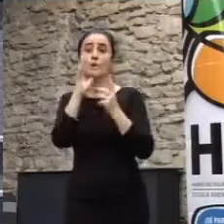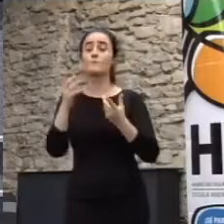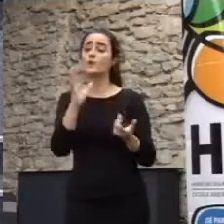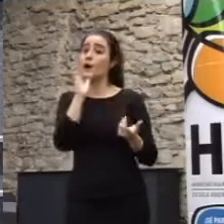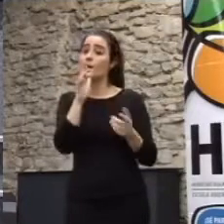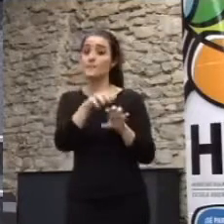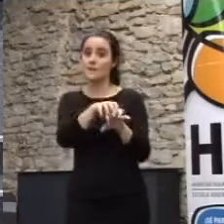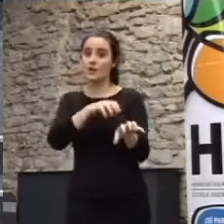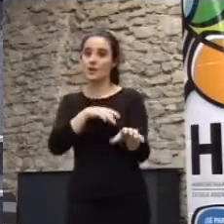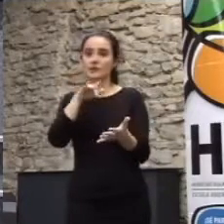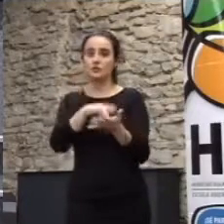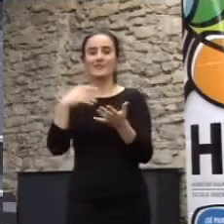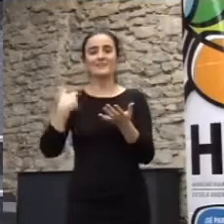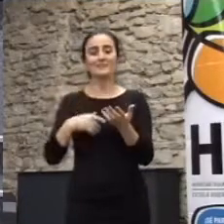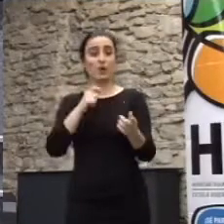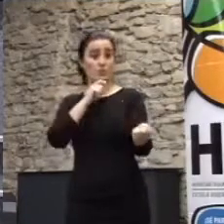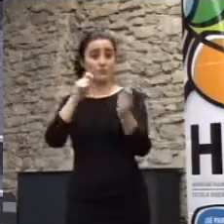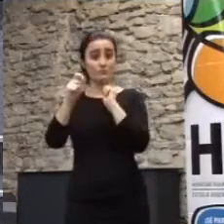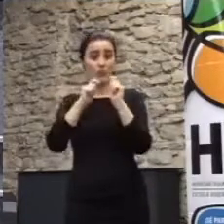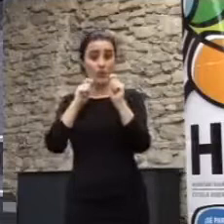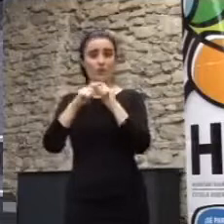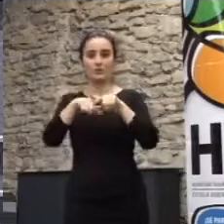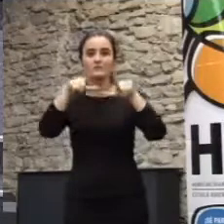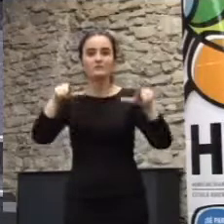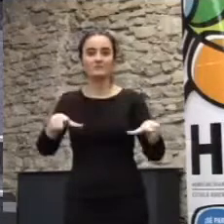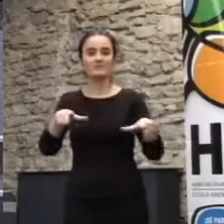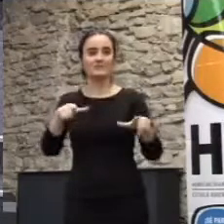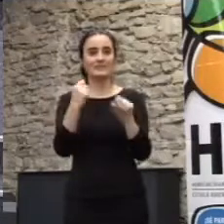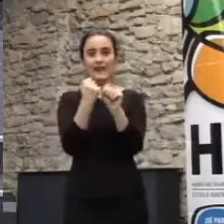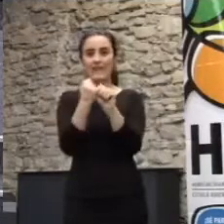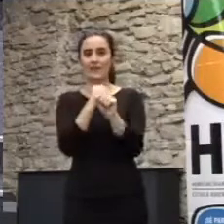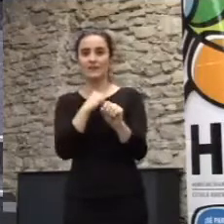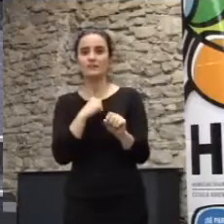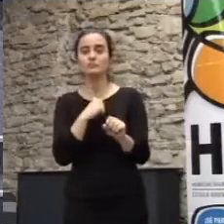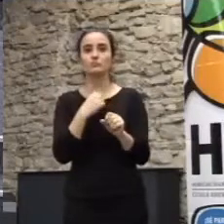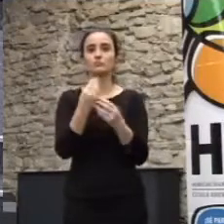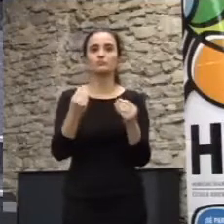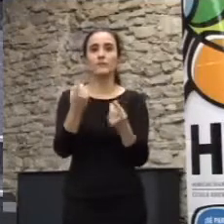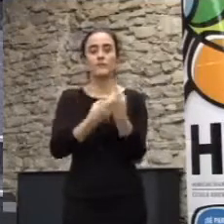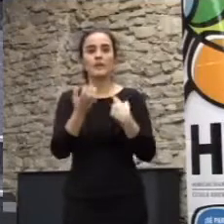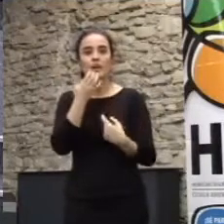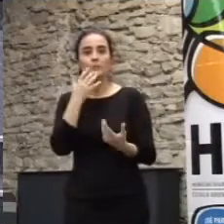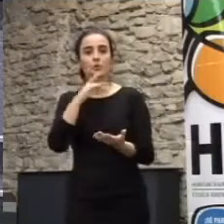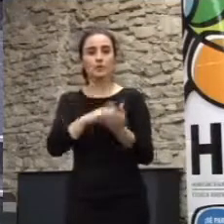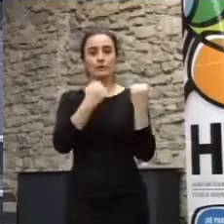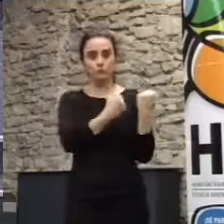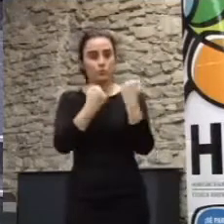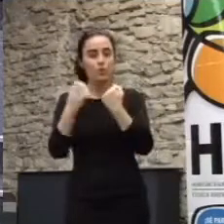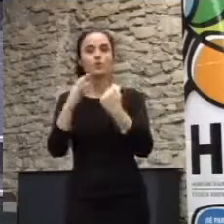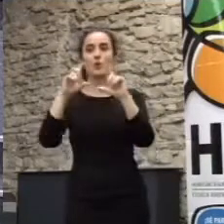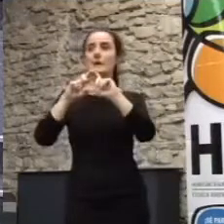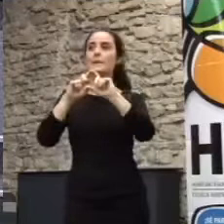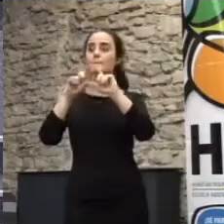periodistas trabajando en gabinetes de comunicación que en medios de comunicación, nos llegan de instituciones y de